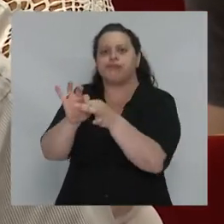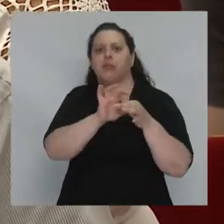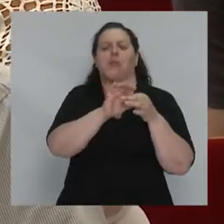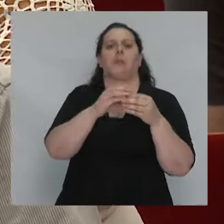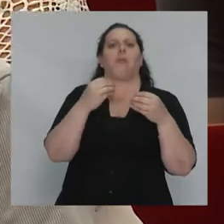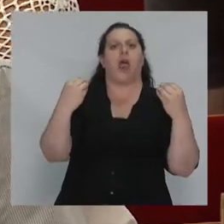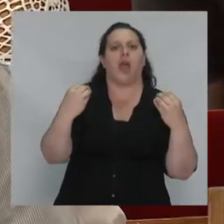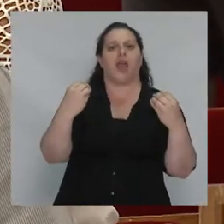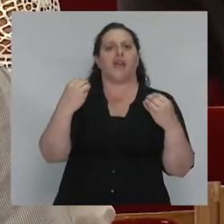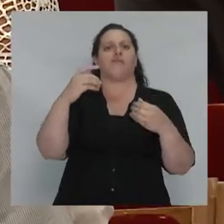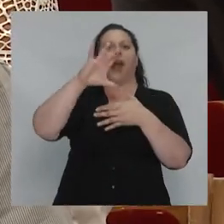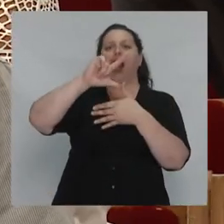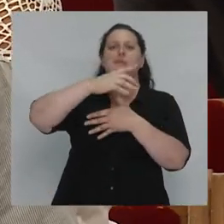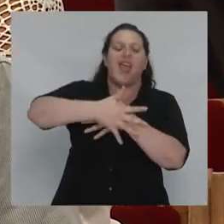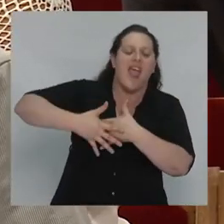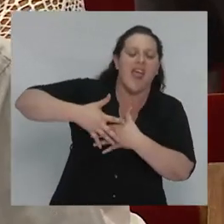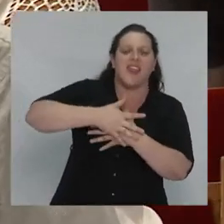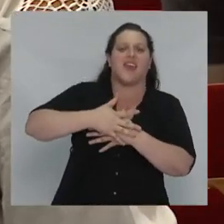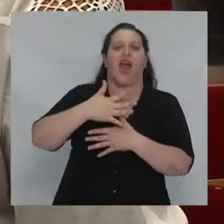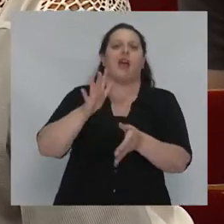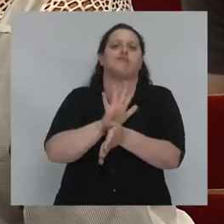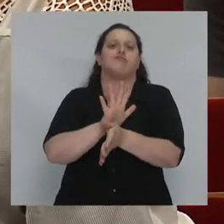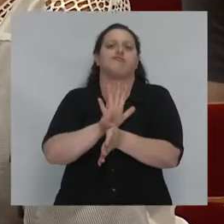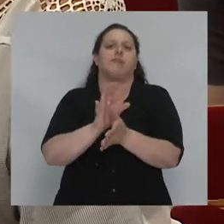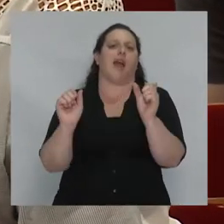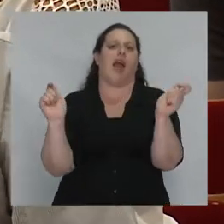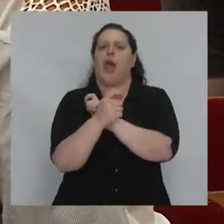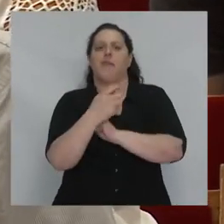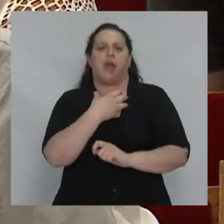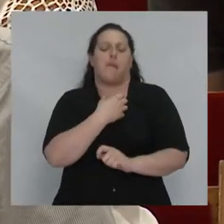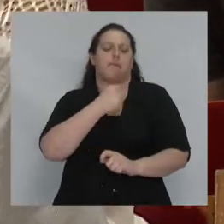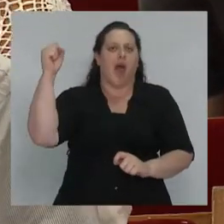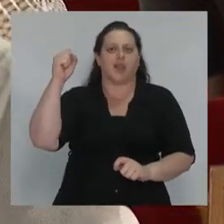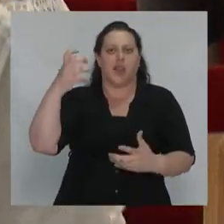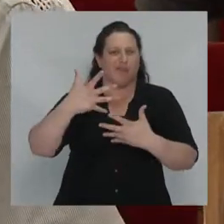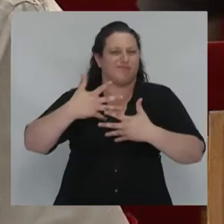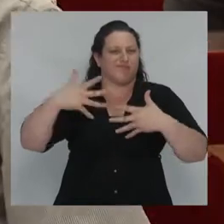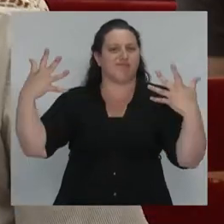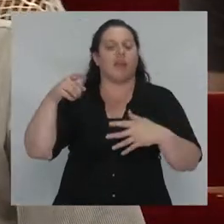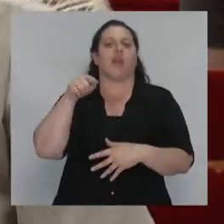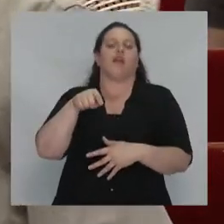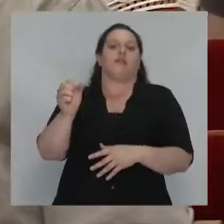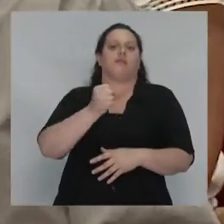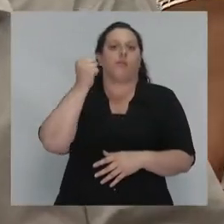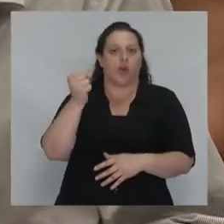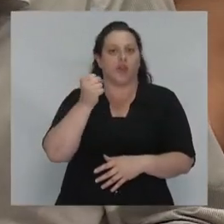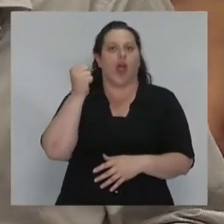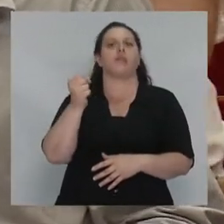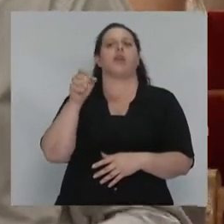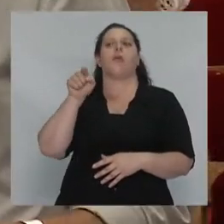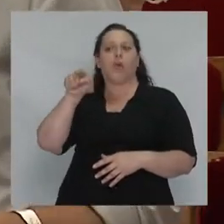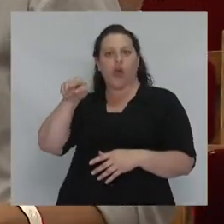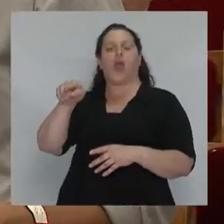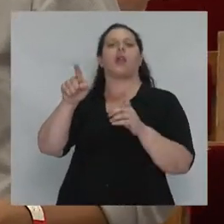patria grande, sino que también, y esto es muy importante, porque esto es lo que va a registrar la historia, el que se la